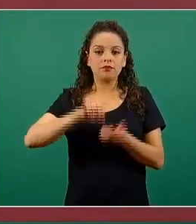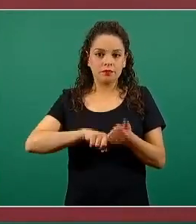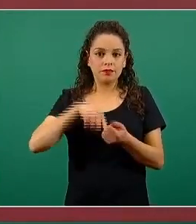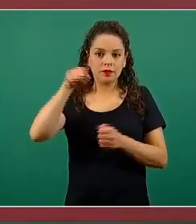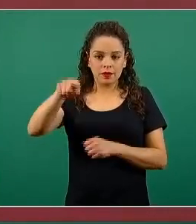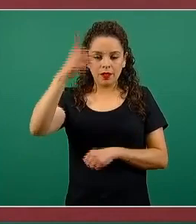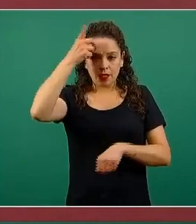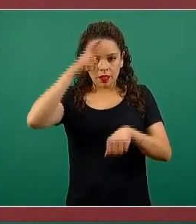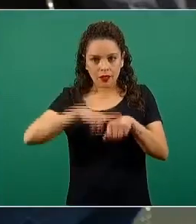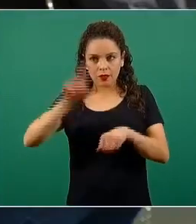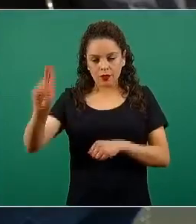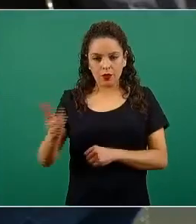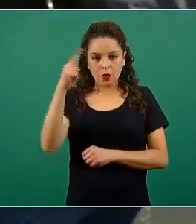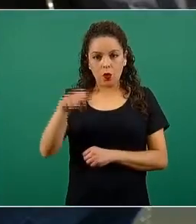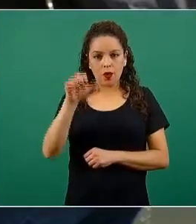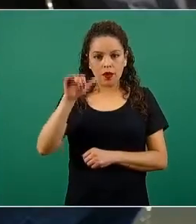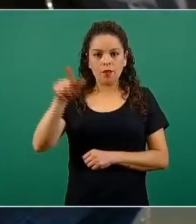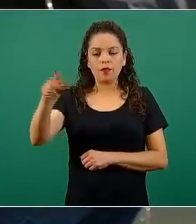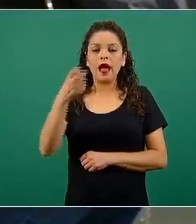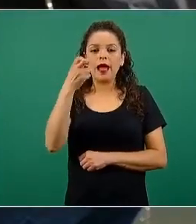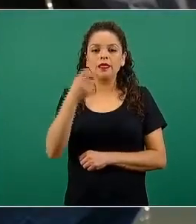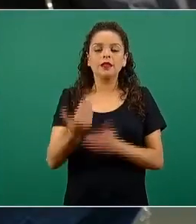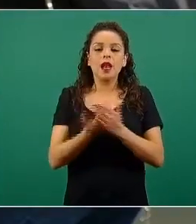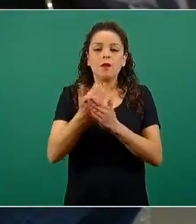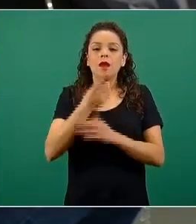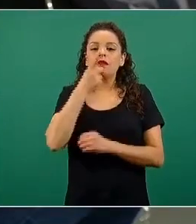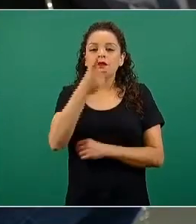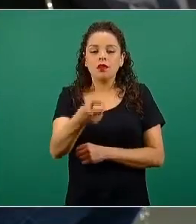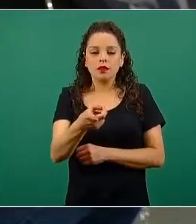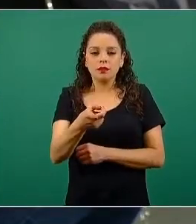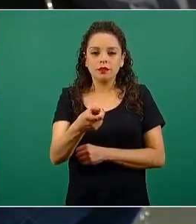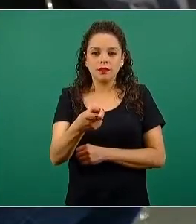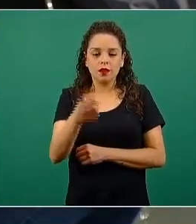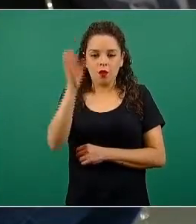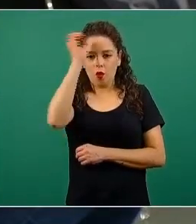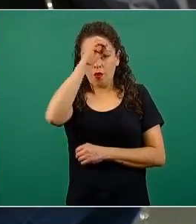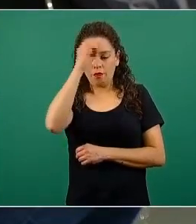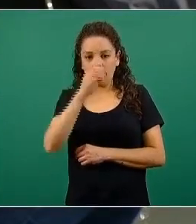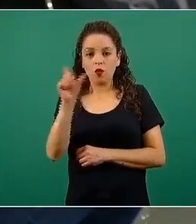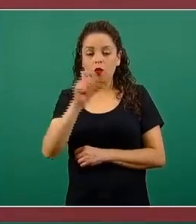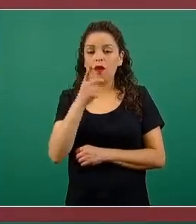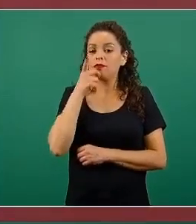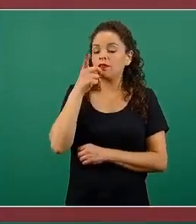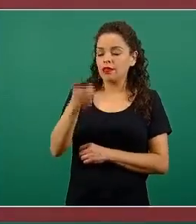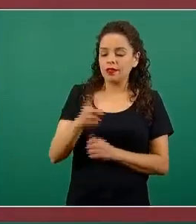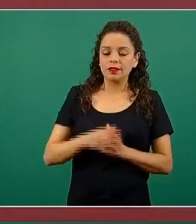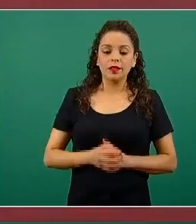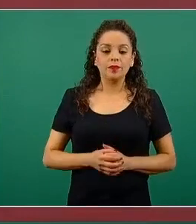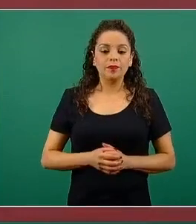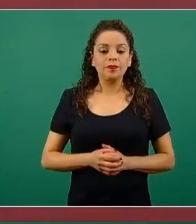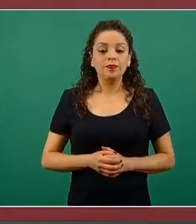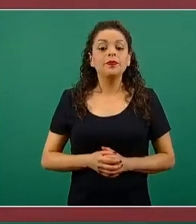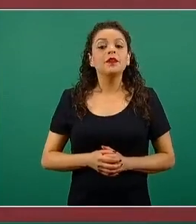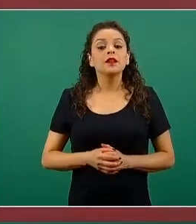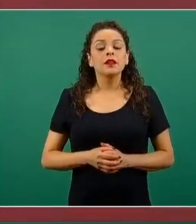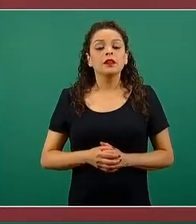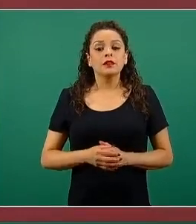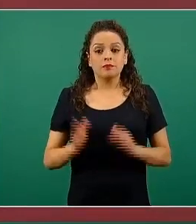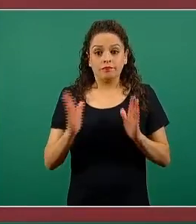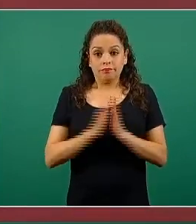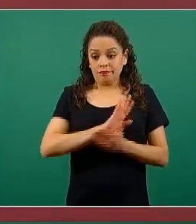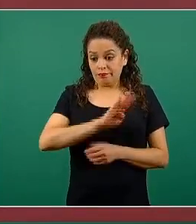de México, usó esta expresión esta mañana en la presentación del informe, cuando dijo la mortalidad claramente